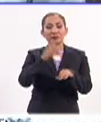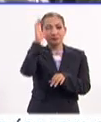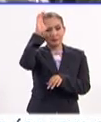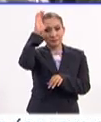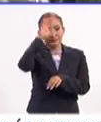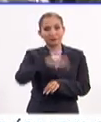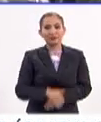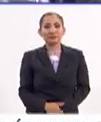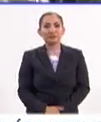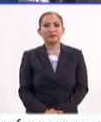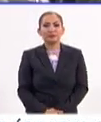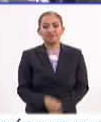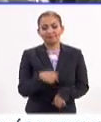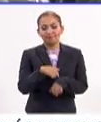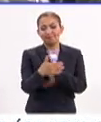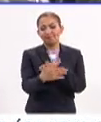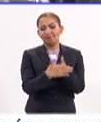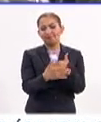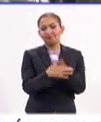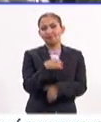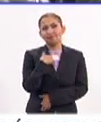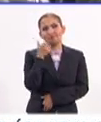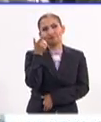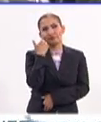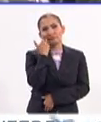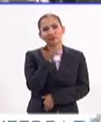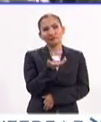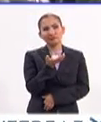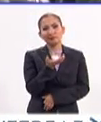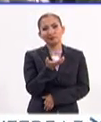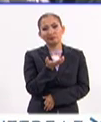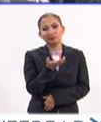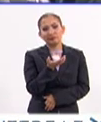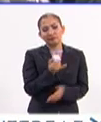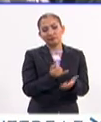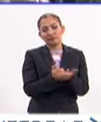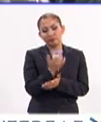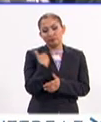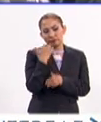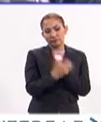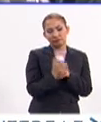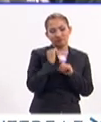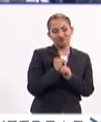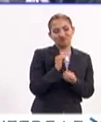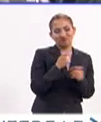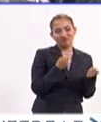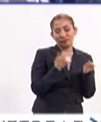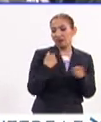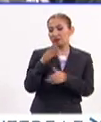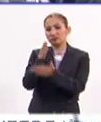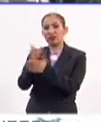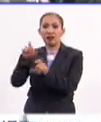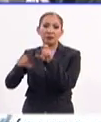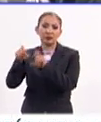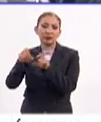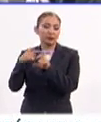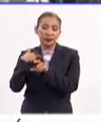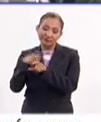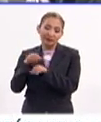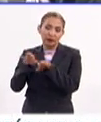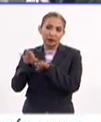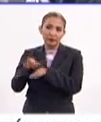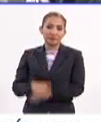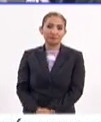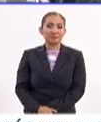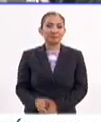científica. Bueno, a corto plazo me gustaría terminar esta parte administrativa y regresar a mi laboratorio. Me gustaría estar en mi